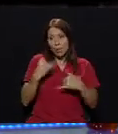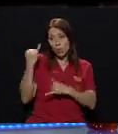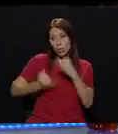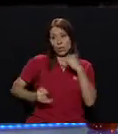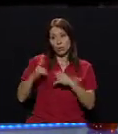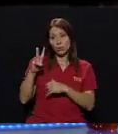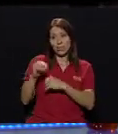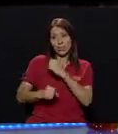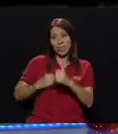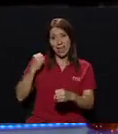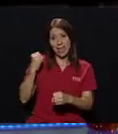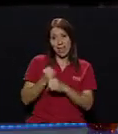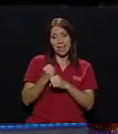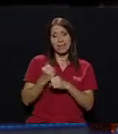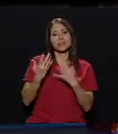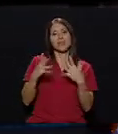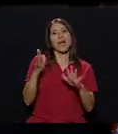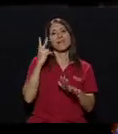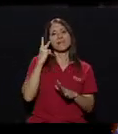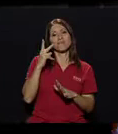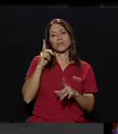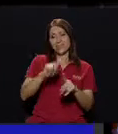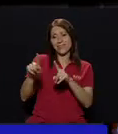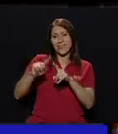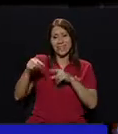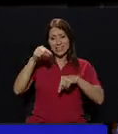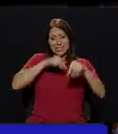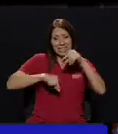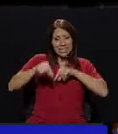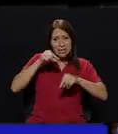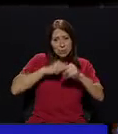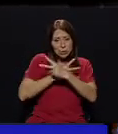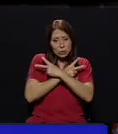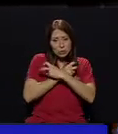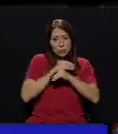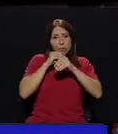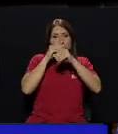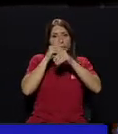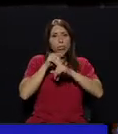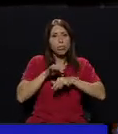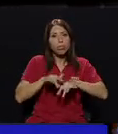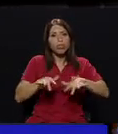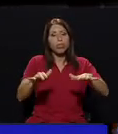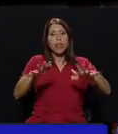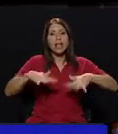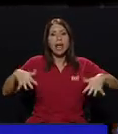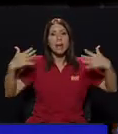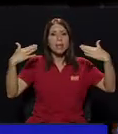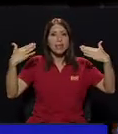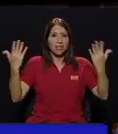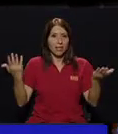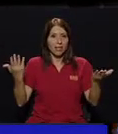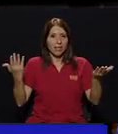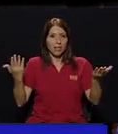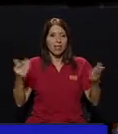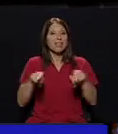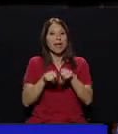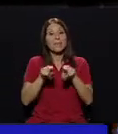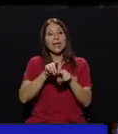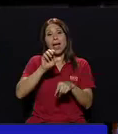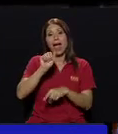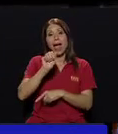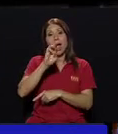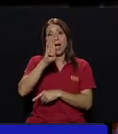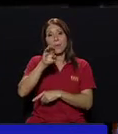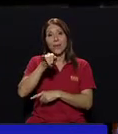¿qué? Dos décadas, donde se manifiesta el efecto de estas sustancias sobre, en general sobre el ambiente, y específicamente